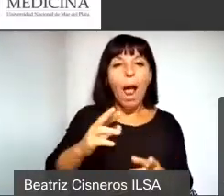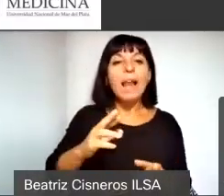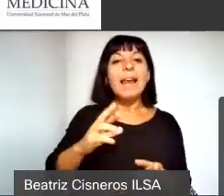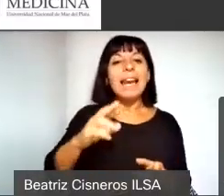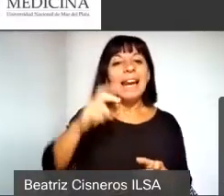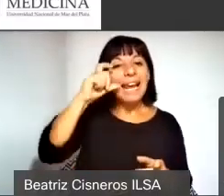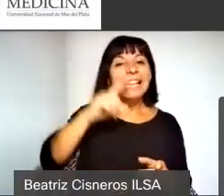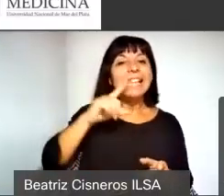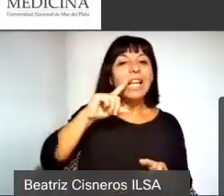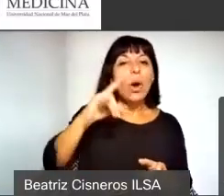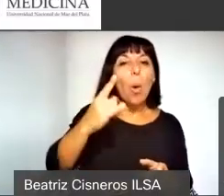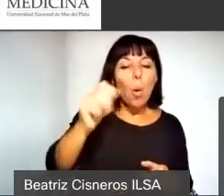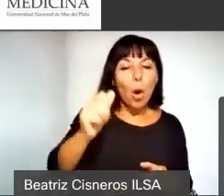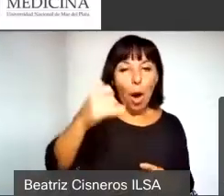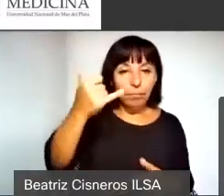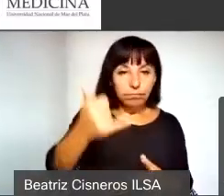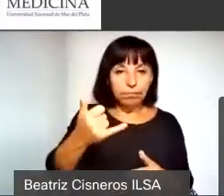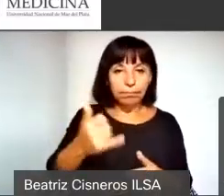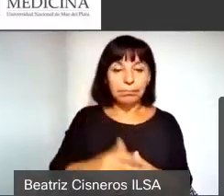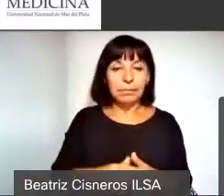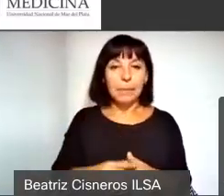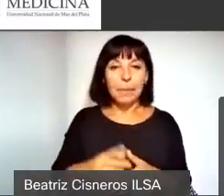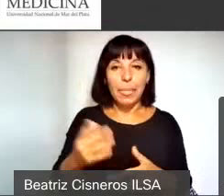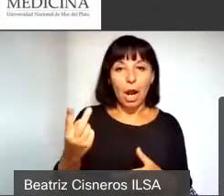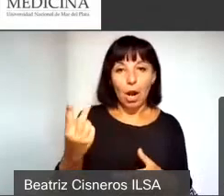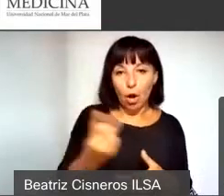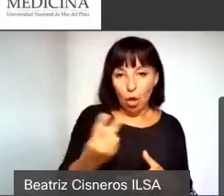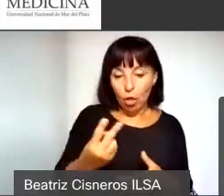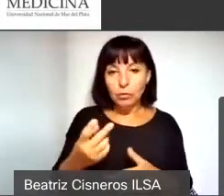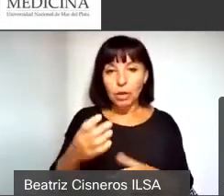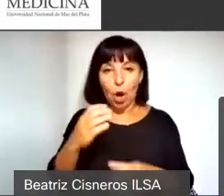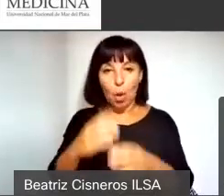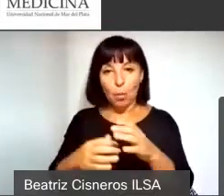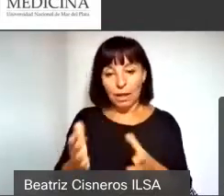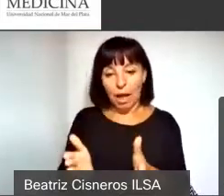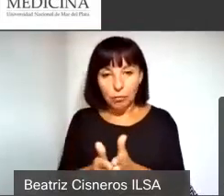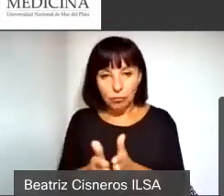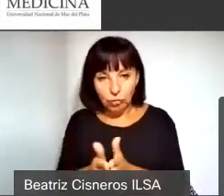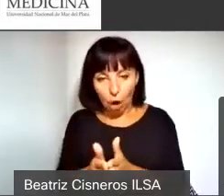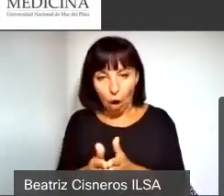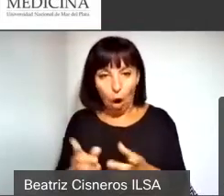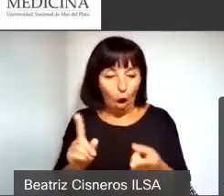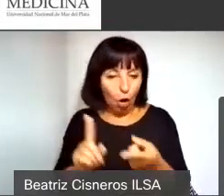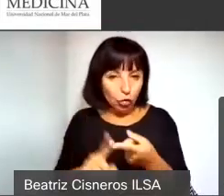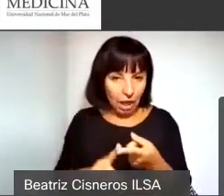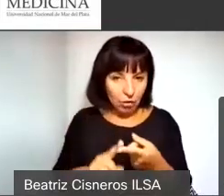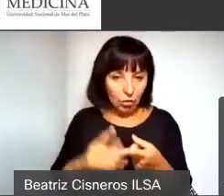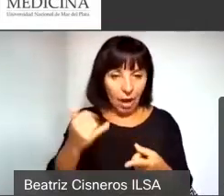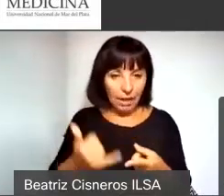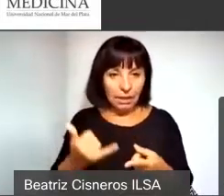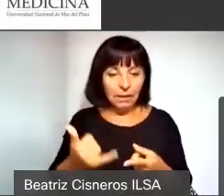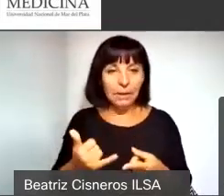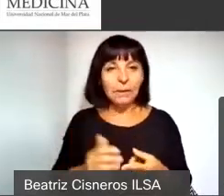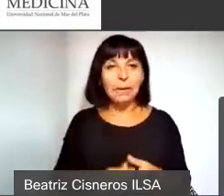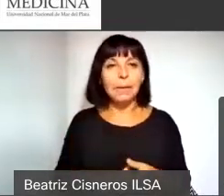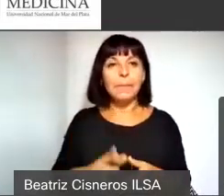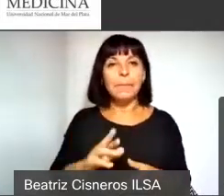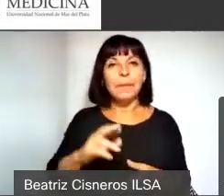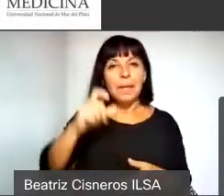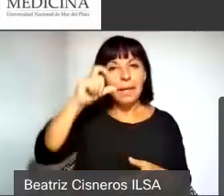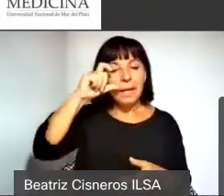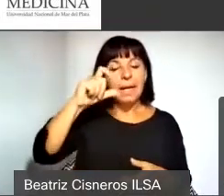liso. Y están comunicados, repito, físicamente, están en contacto. El retículo